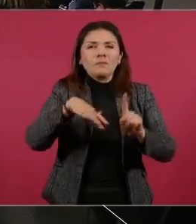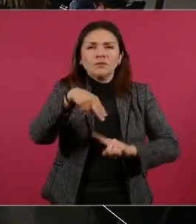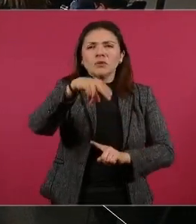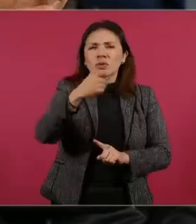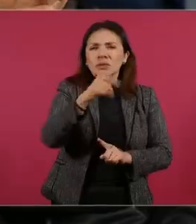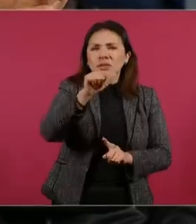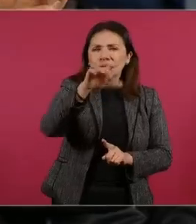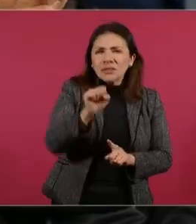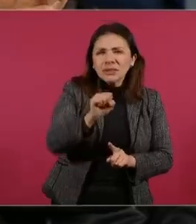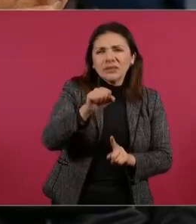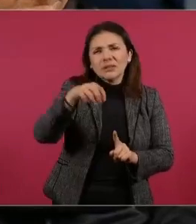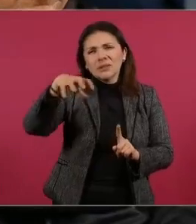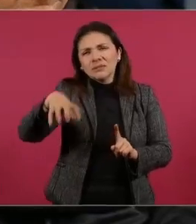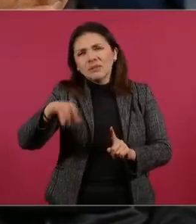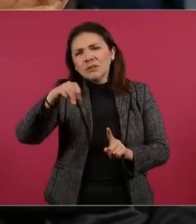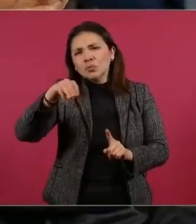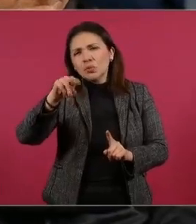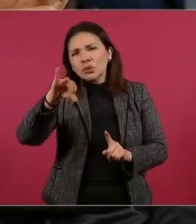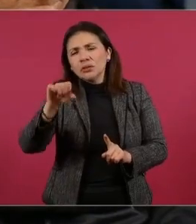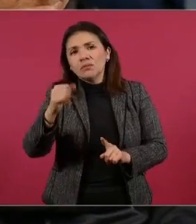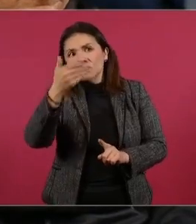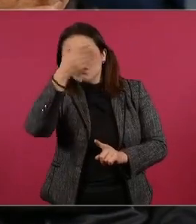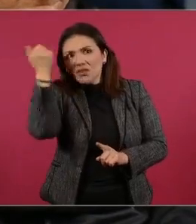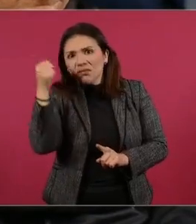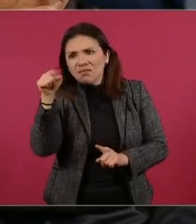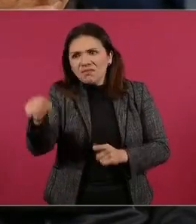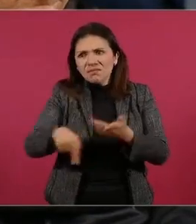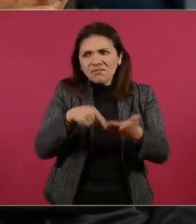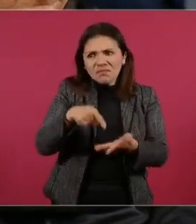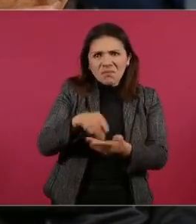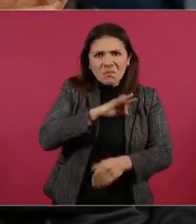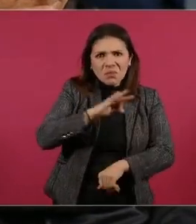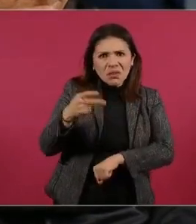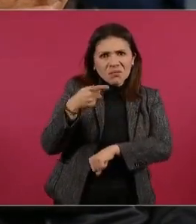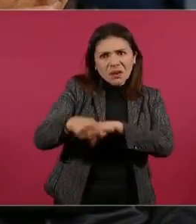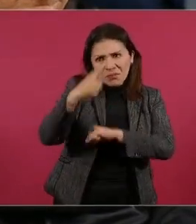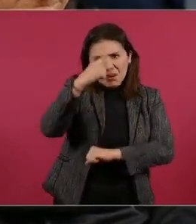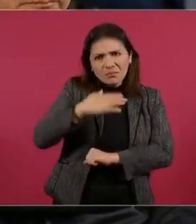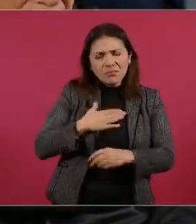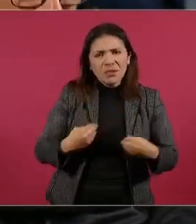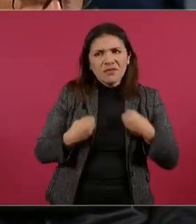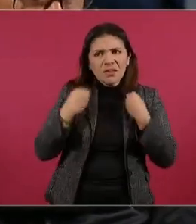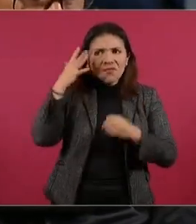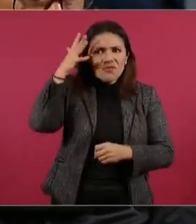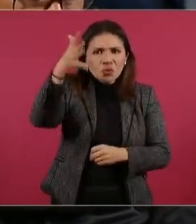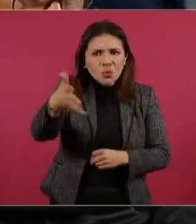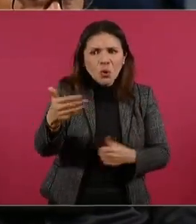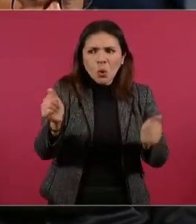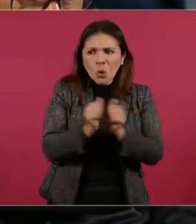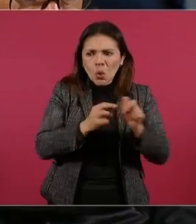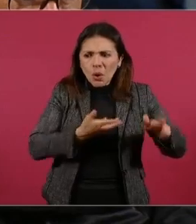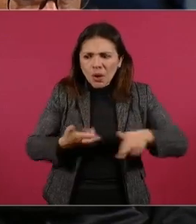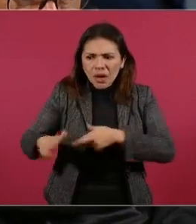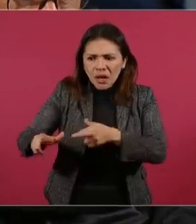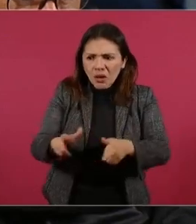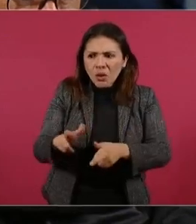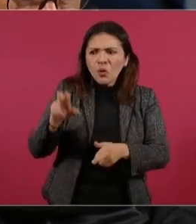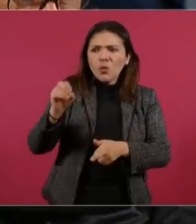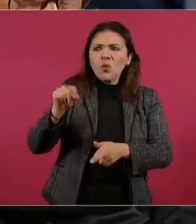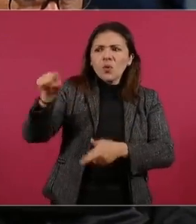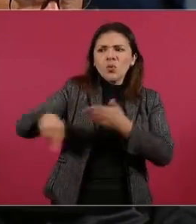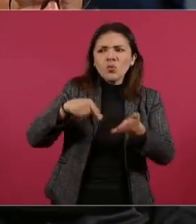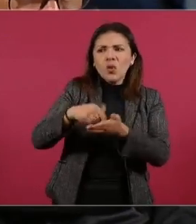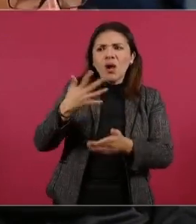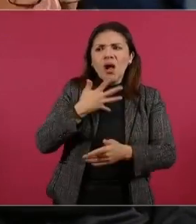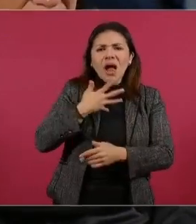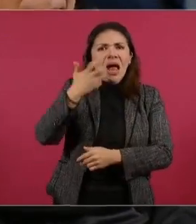eh No sabe les va a afectar es una zona eh que atraviesa el río o sea es una reserva donde